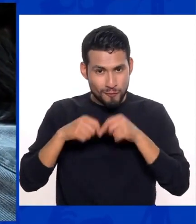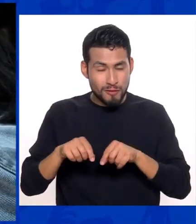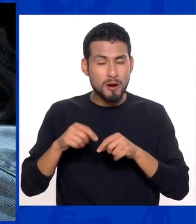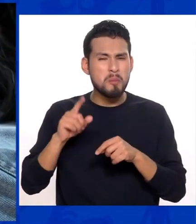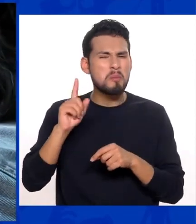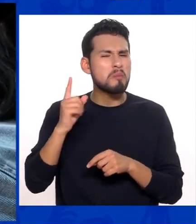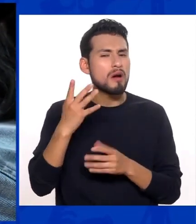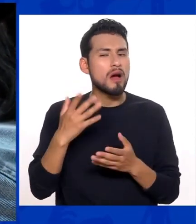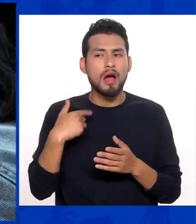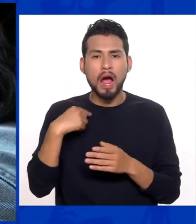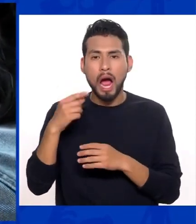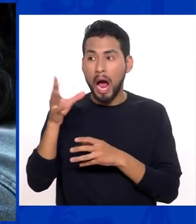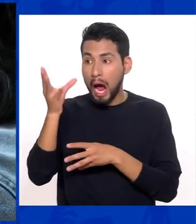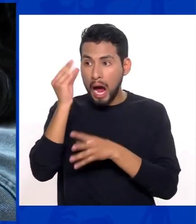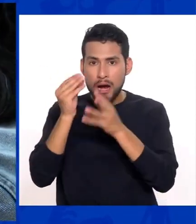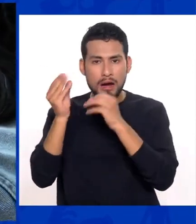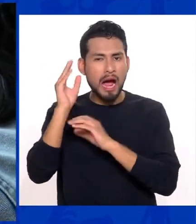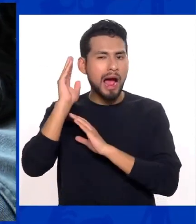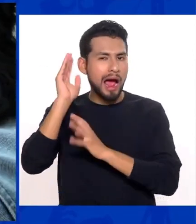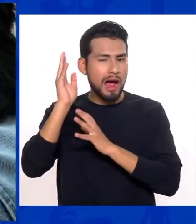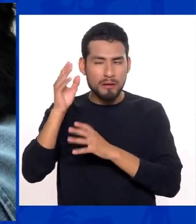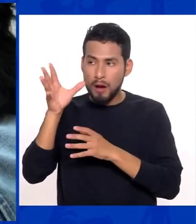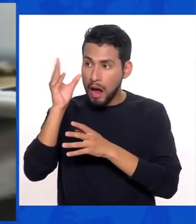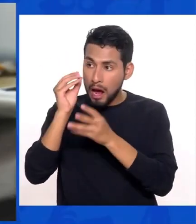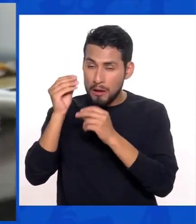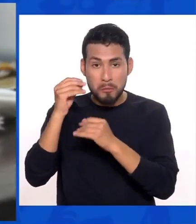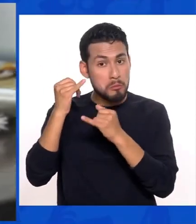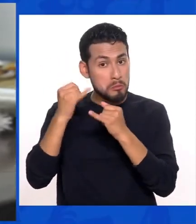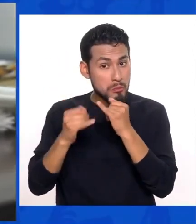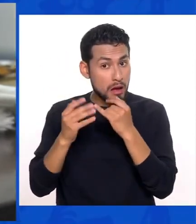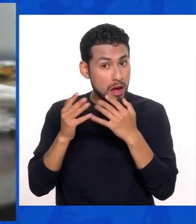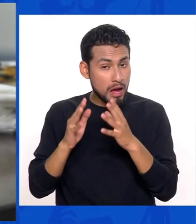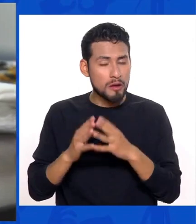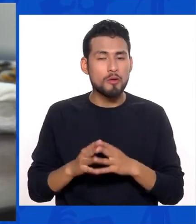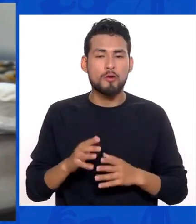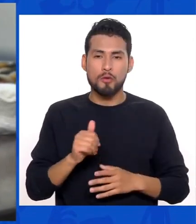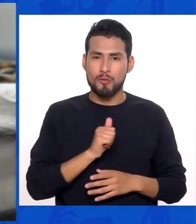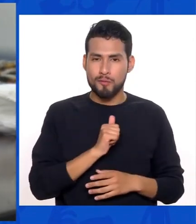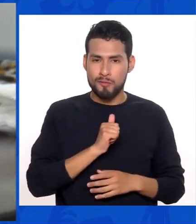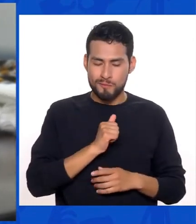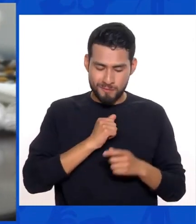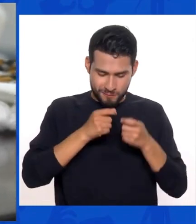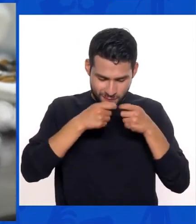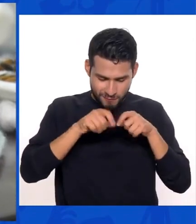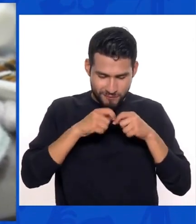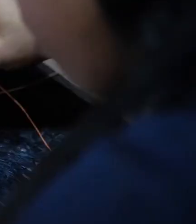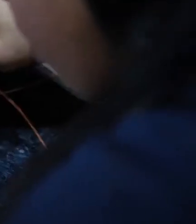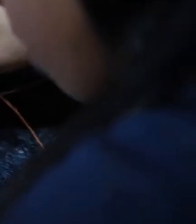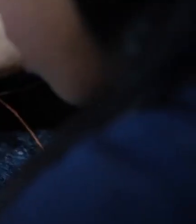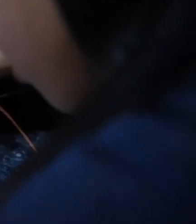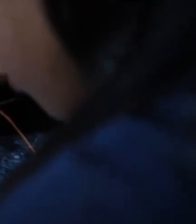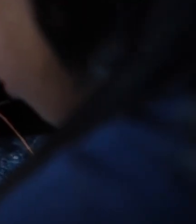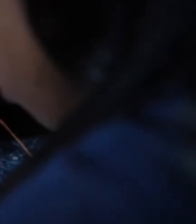fue de un tema de capacitación y luego empezar a producir.